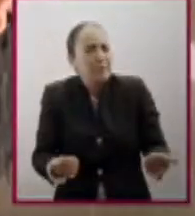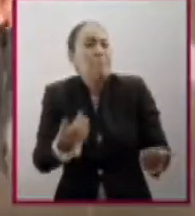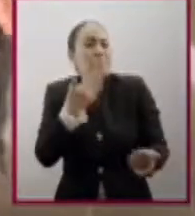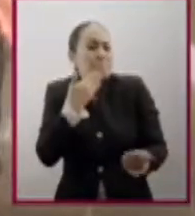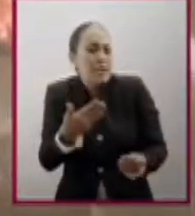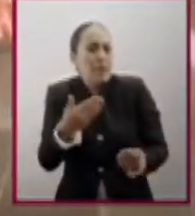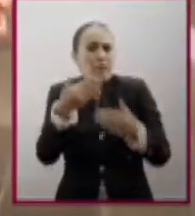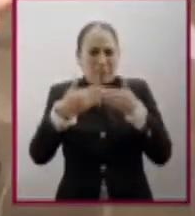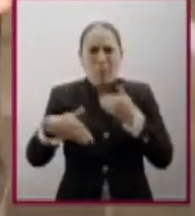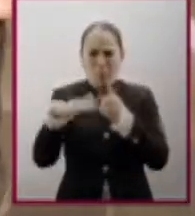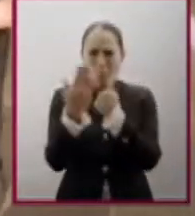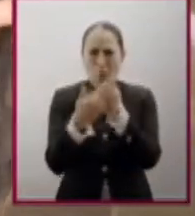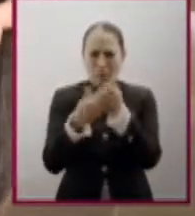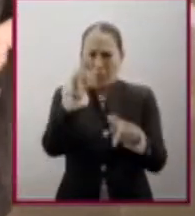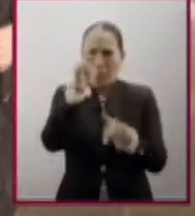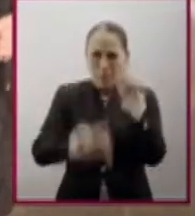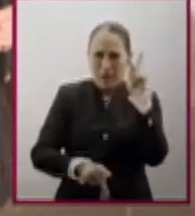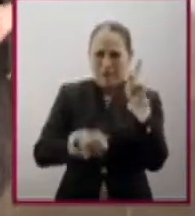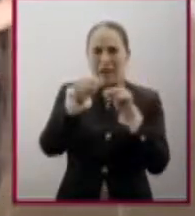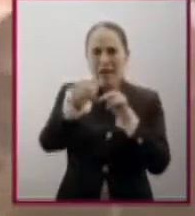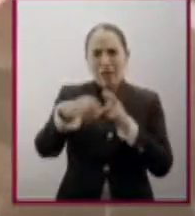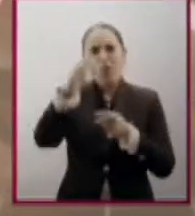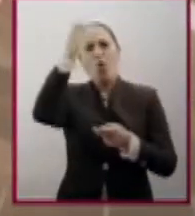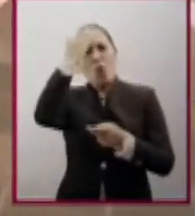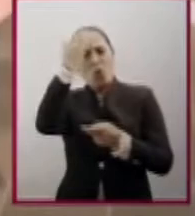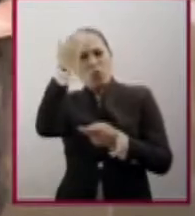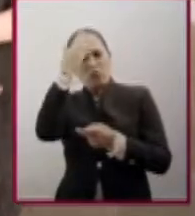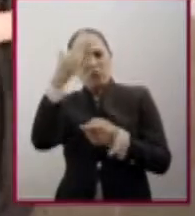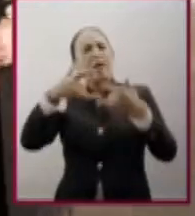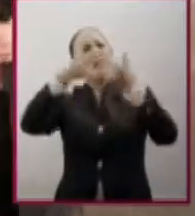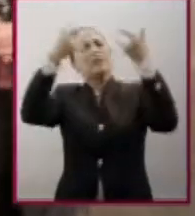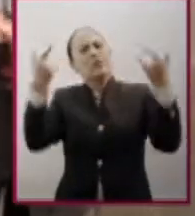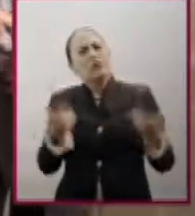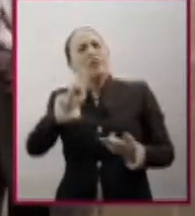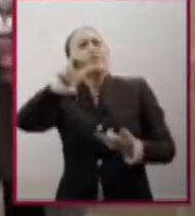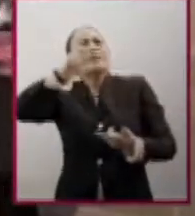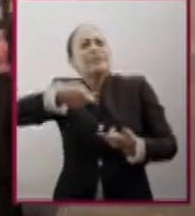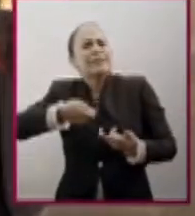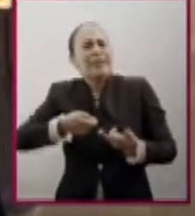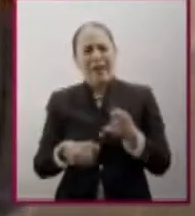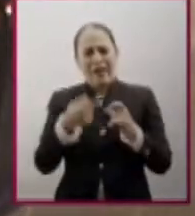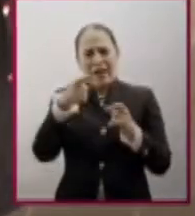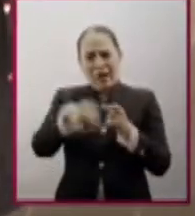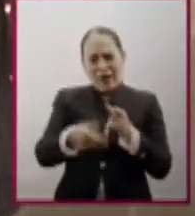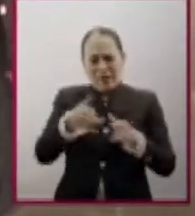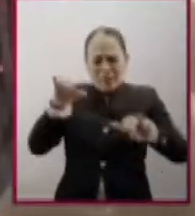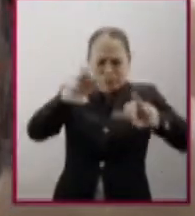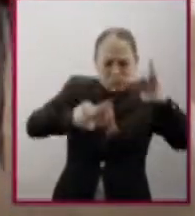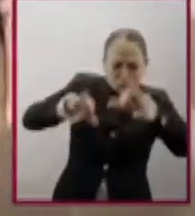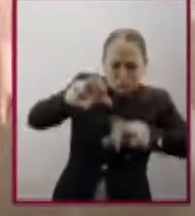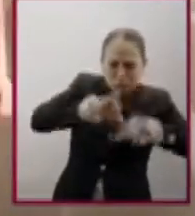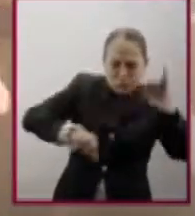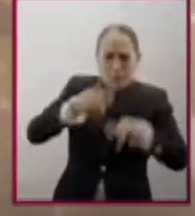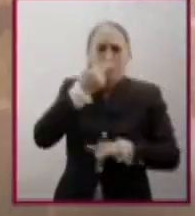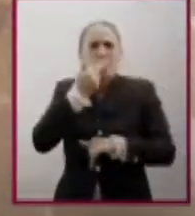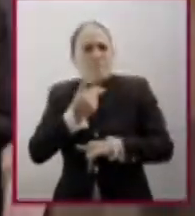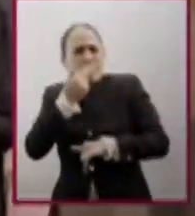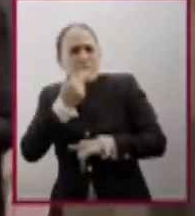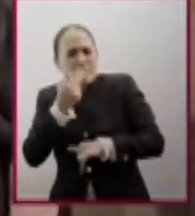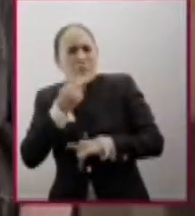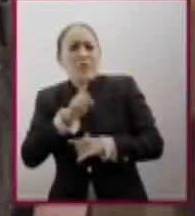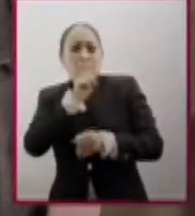histórica. Por eso, en nuestro siguiente segmento, vamos a conocer la historia de aquella famosa y